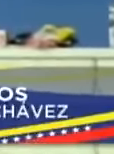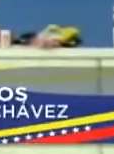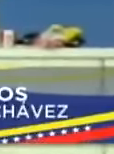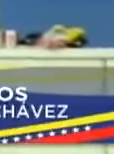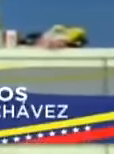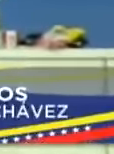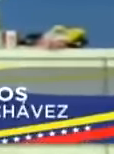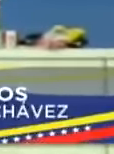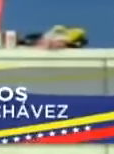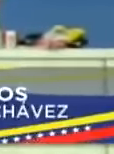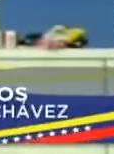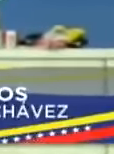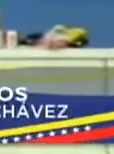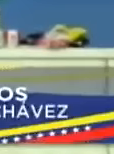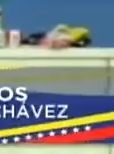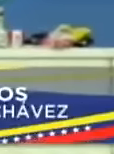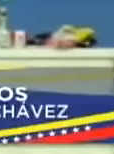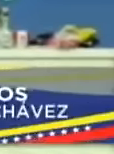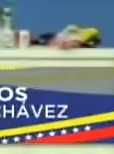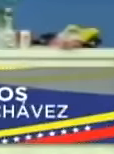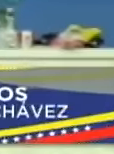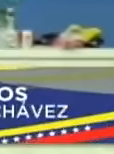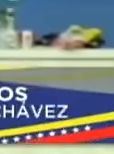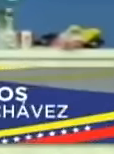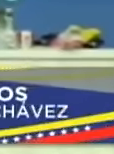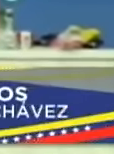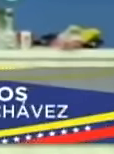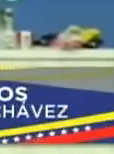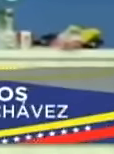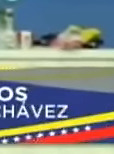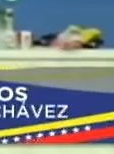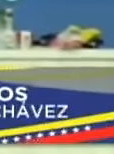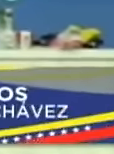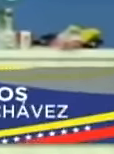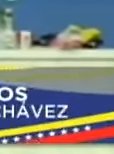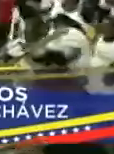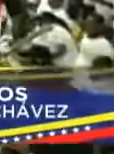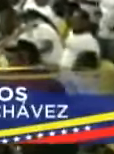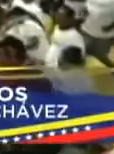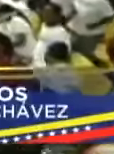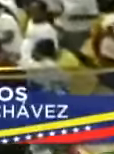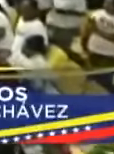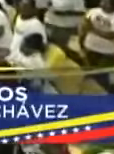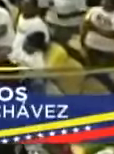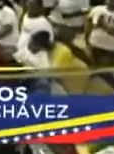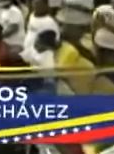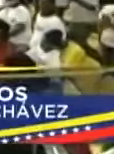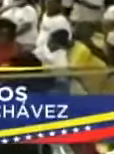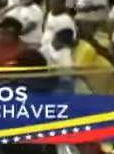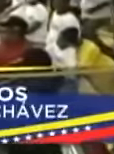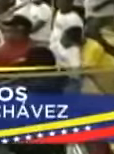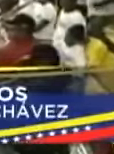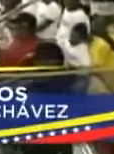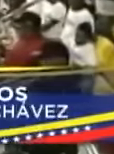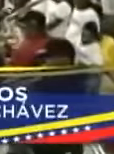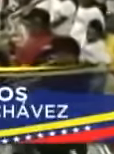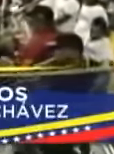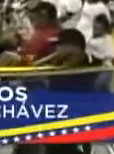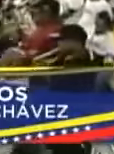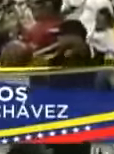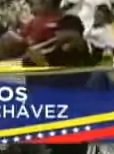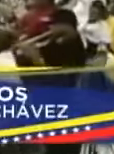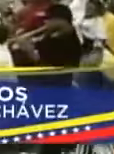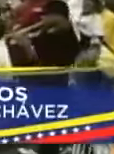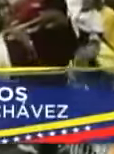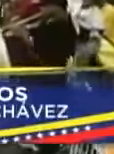de justicia y de derecho, luego de la importante arrolladora victoria popular de aquel 7 de octubre del año